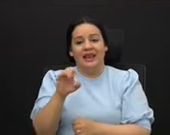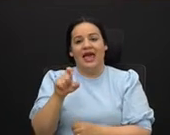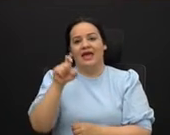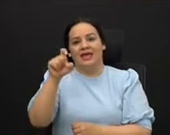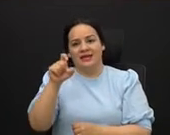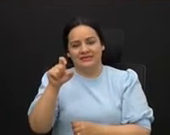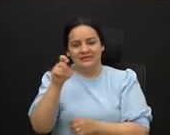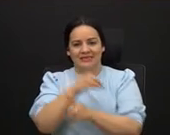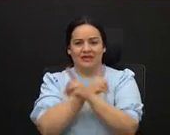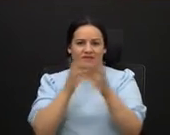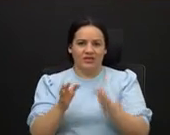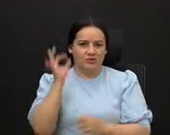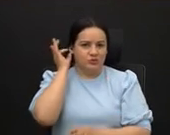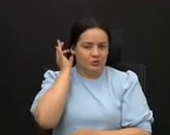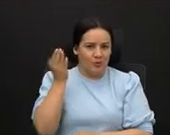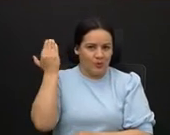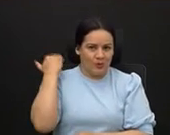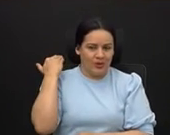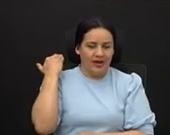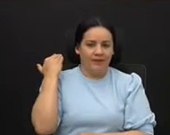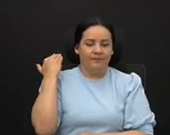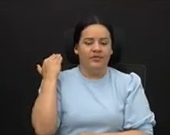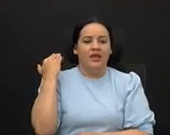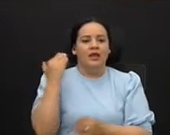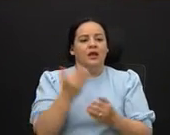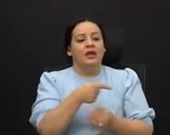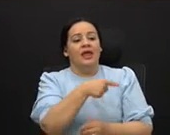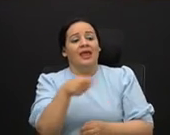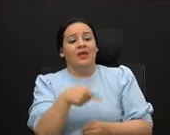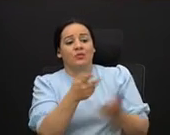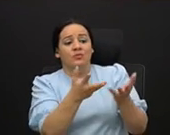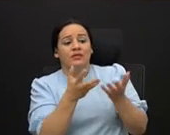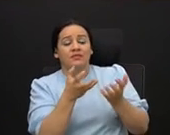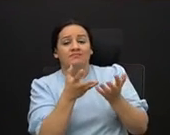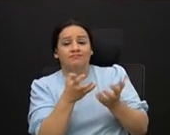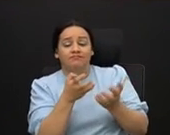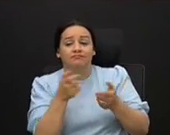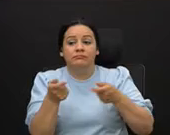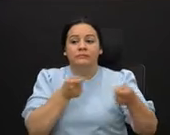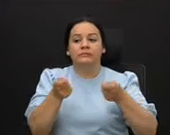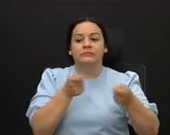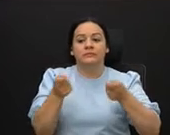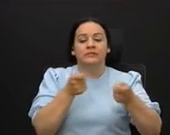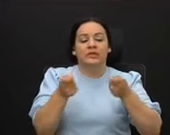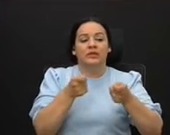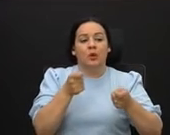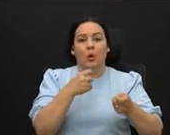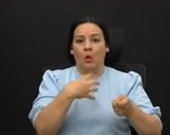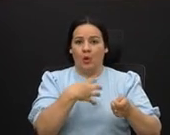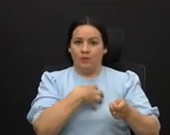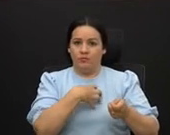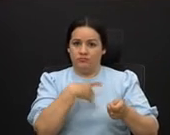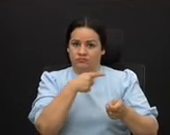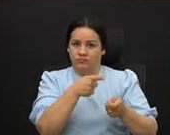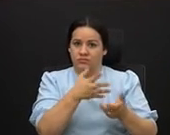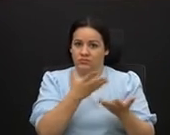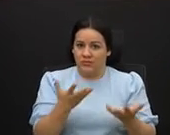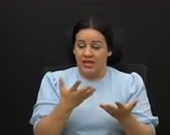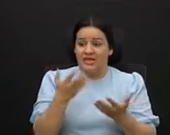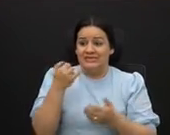de manejar a su antojo la institución, al punto de que si la jerarca de turno no hace lo que ellos